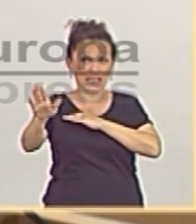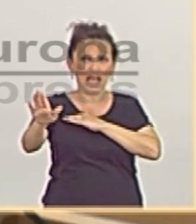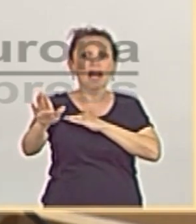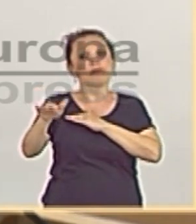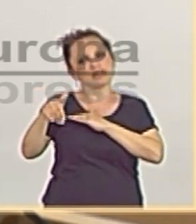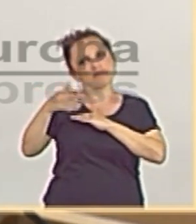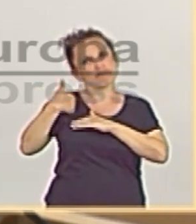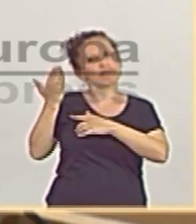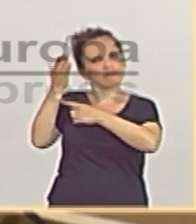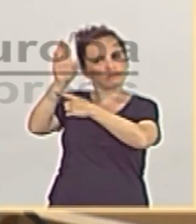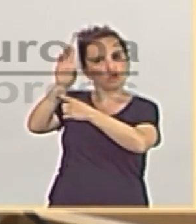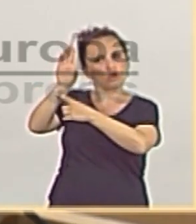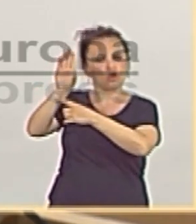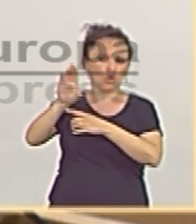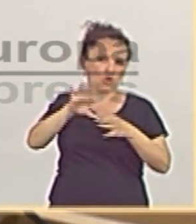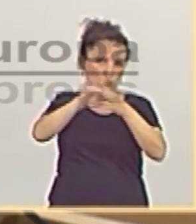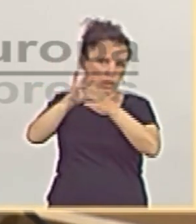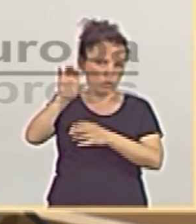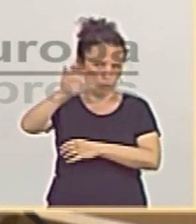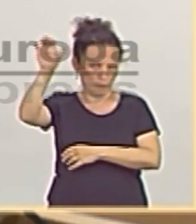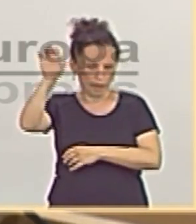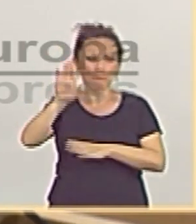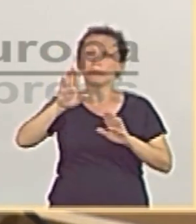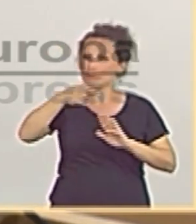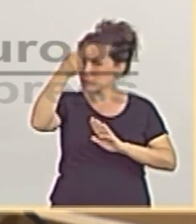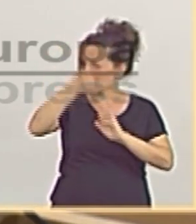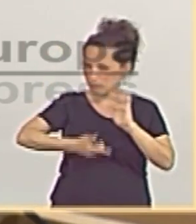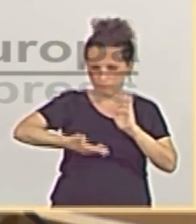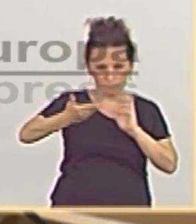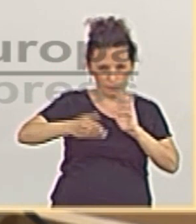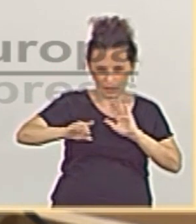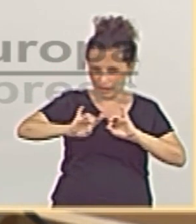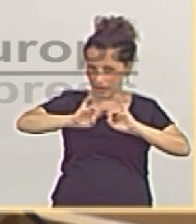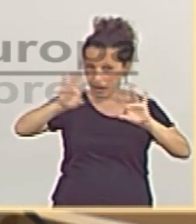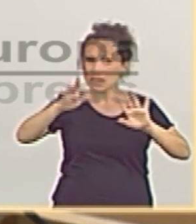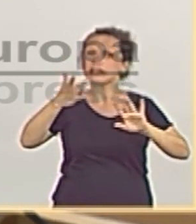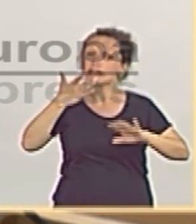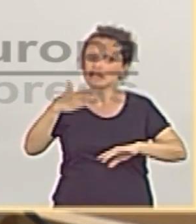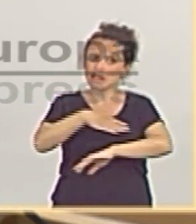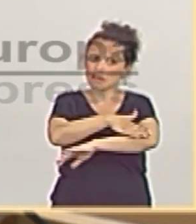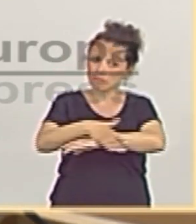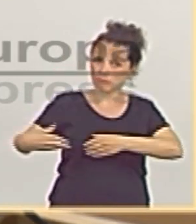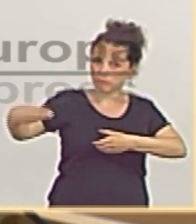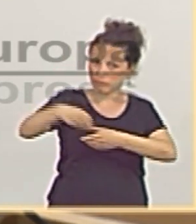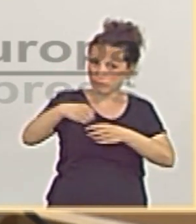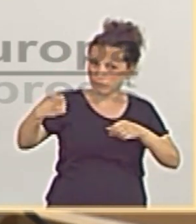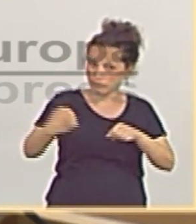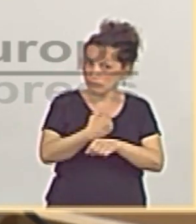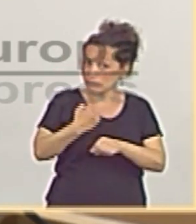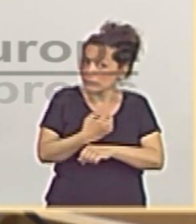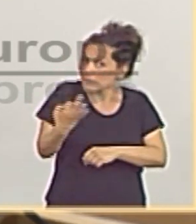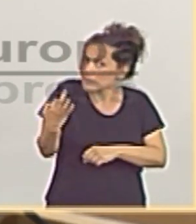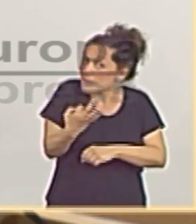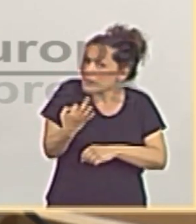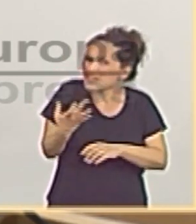E o principio ha de ser claro. As persoas que ejercen un trabajo estructural en a Administración deben hacerlo desde